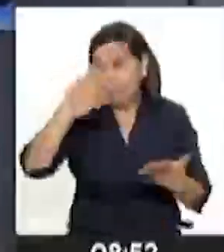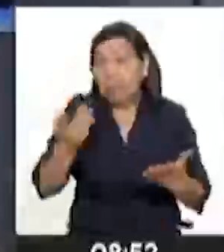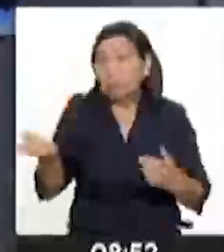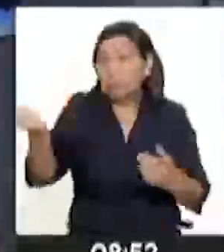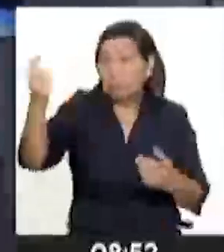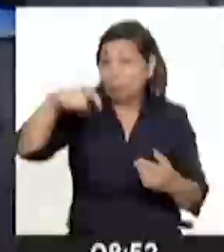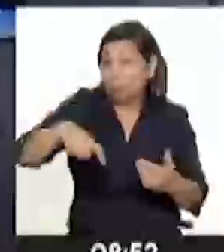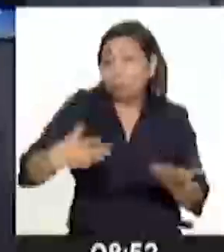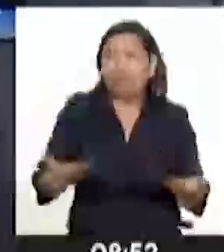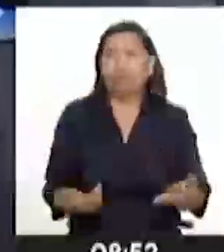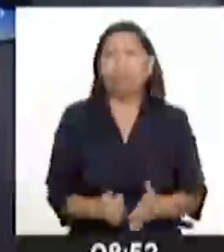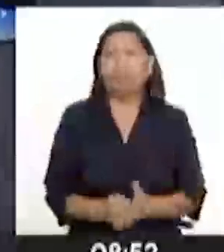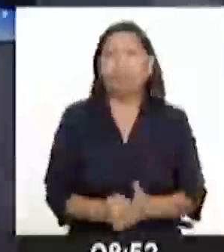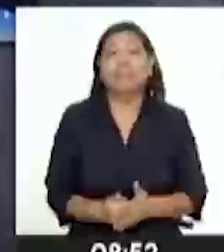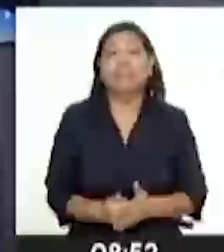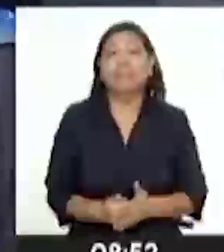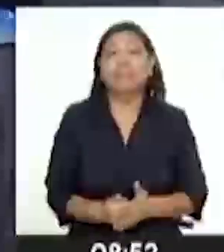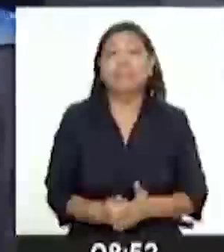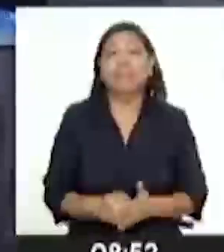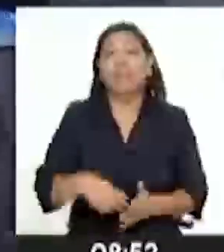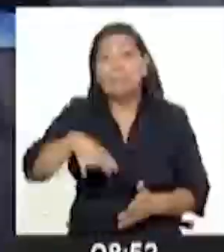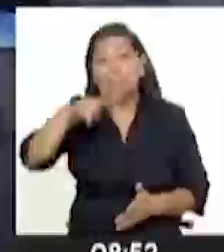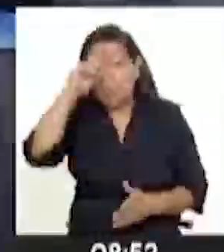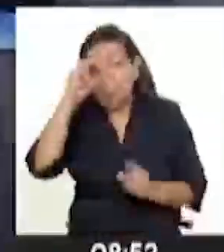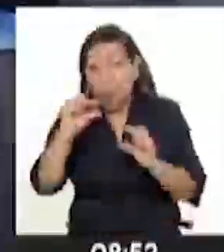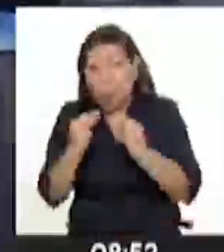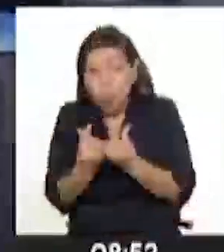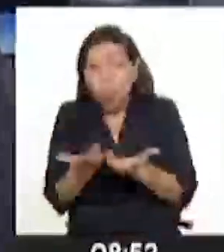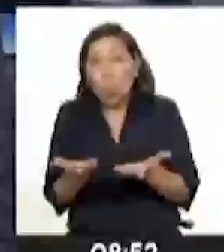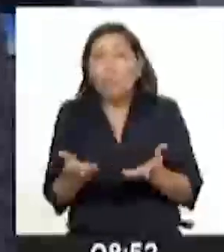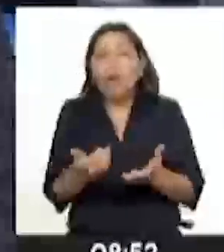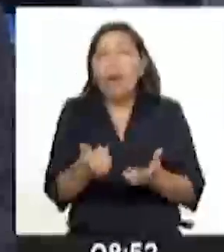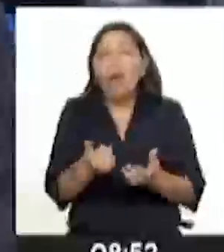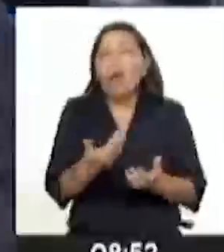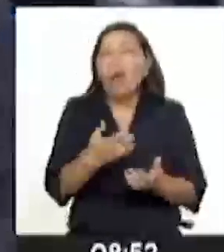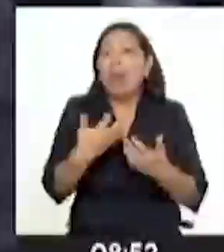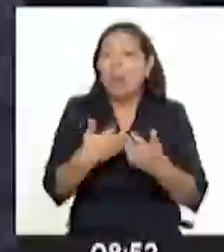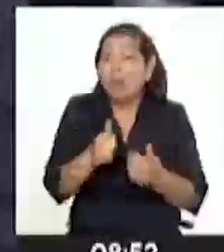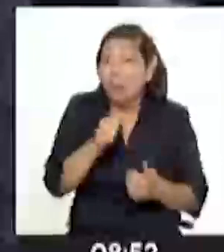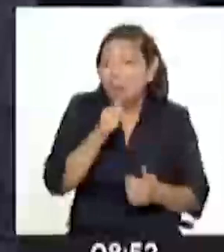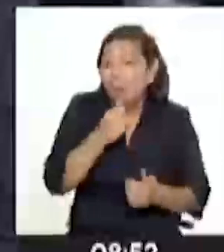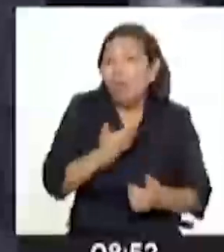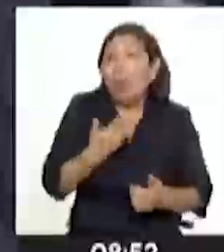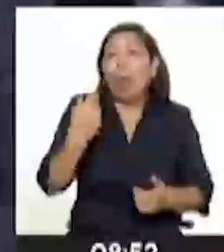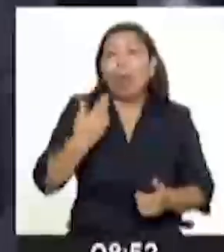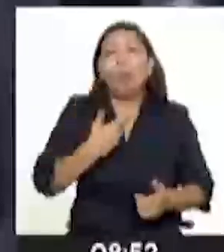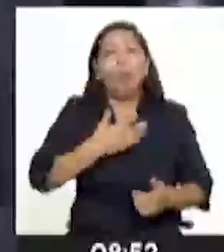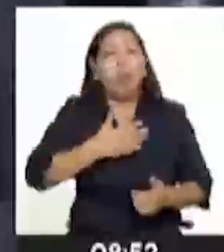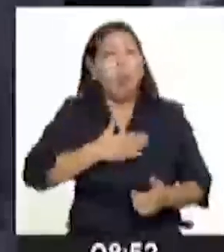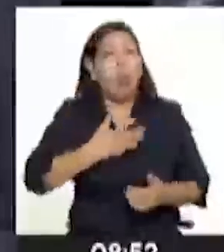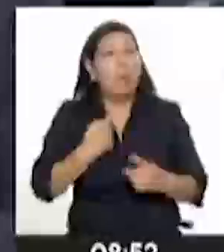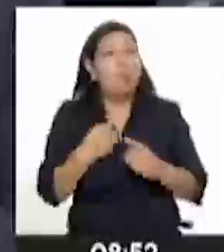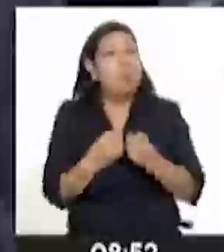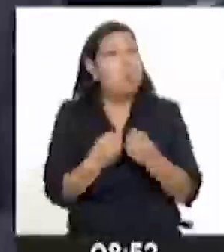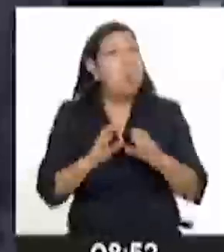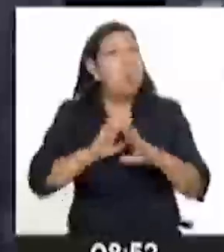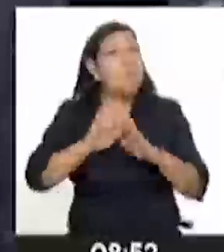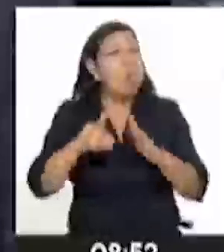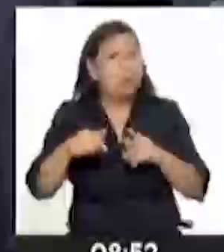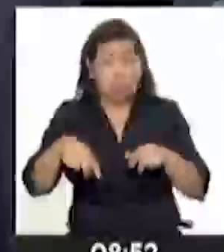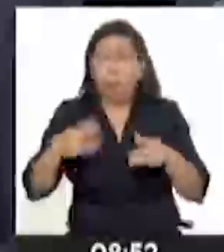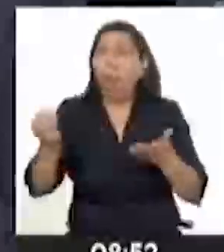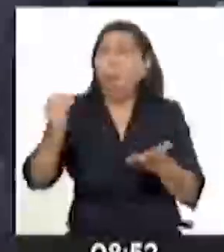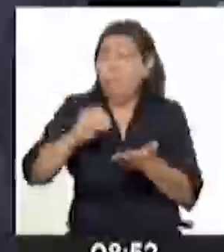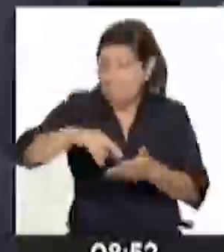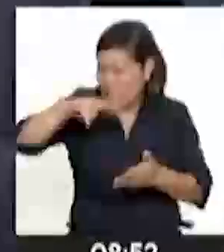venido a autoridades peruanas, delegaciones del sector privado, con un objetivo único: decirle al mundo que el Perú está de